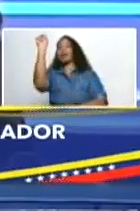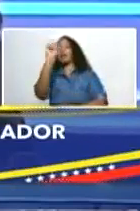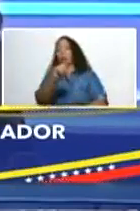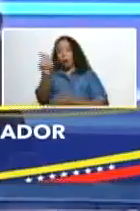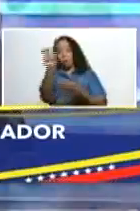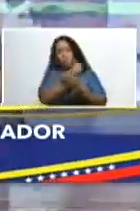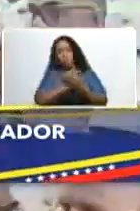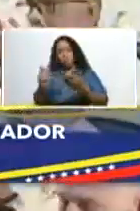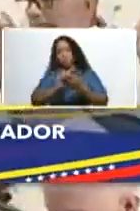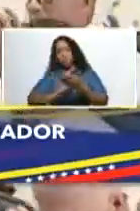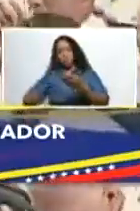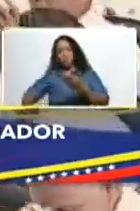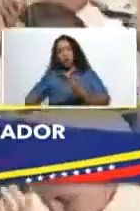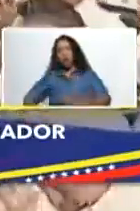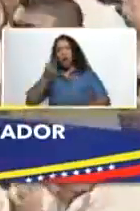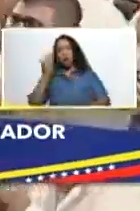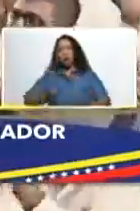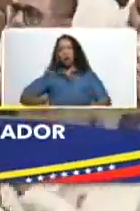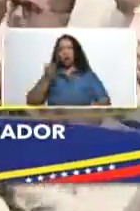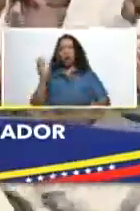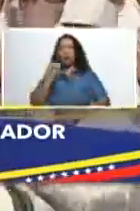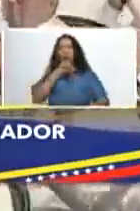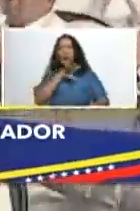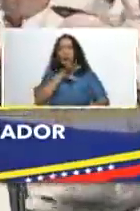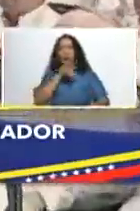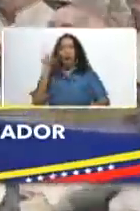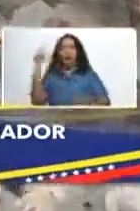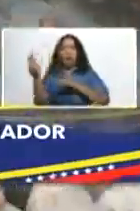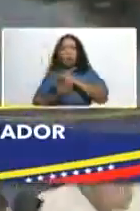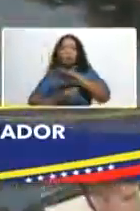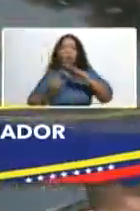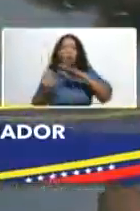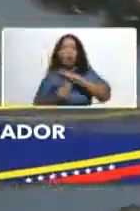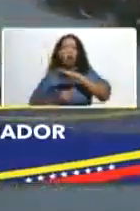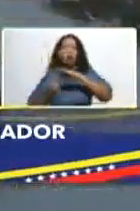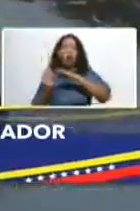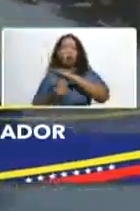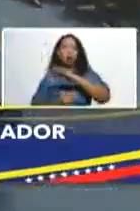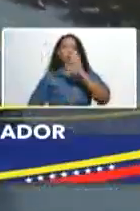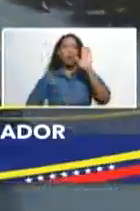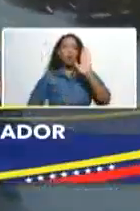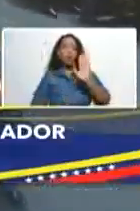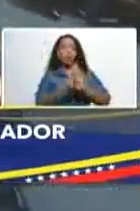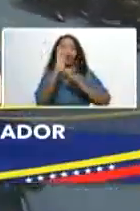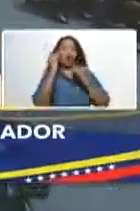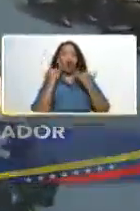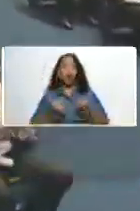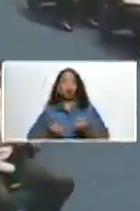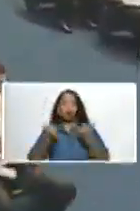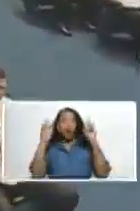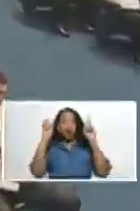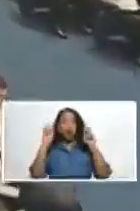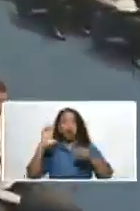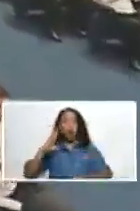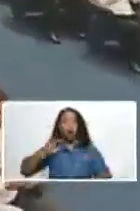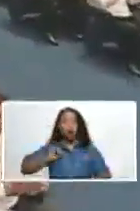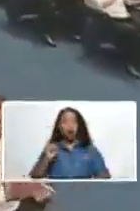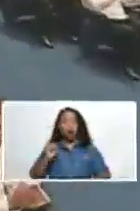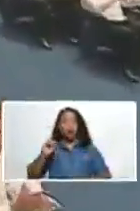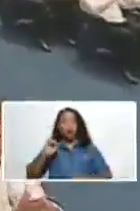una importante historia, que fueron las bases y son las bases del desarrollo actual de la policía